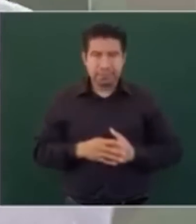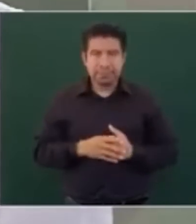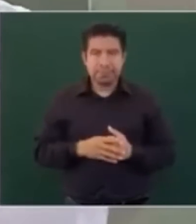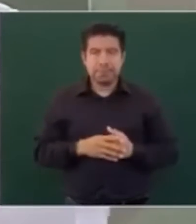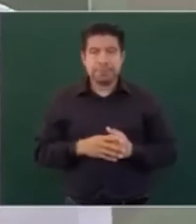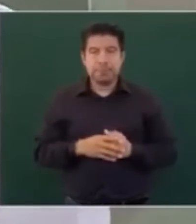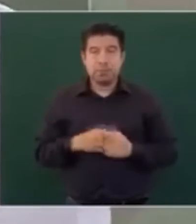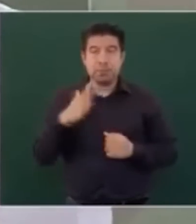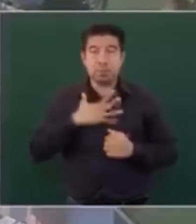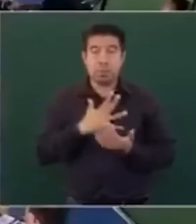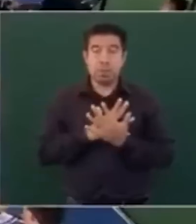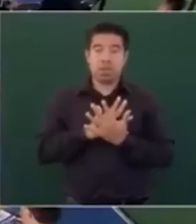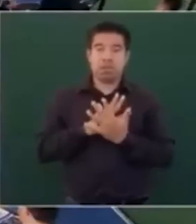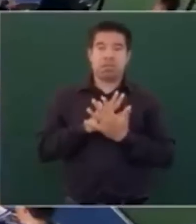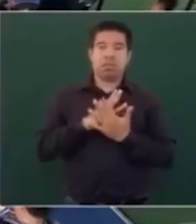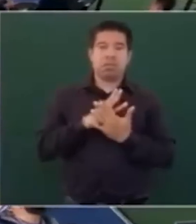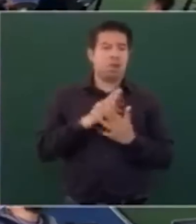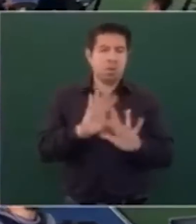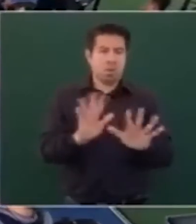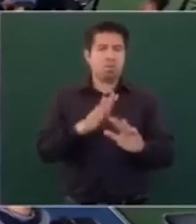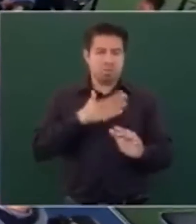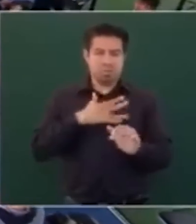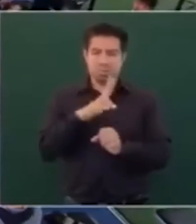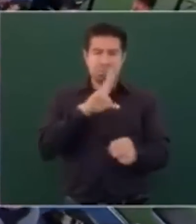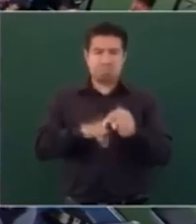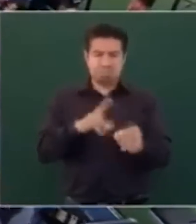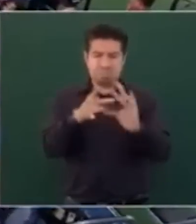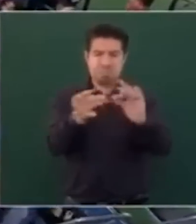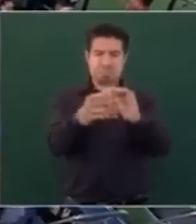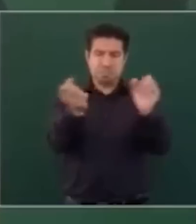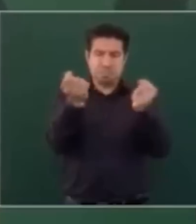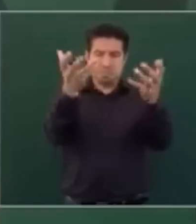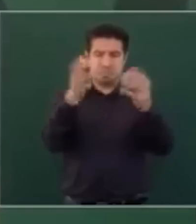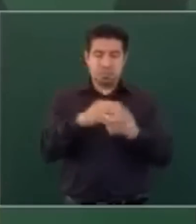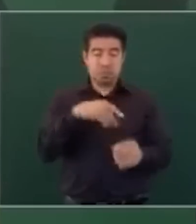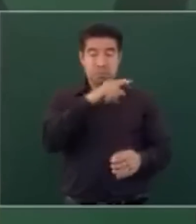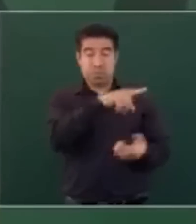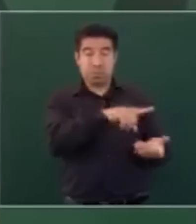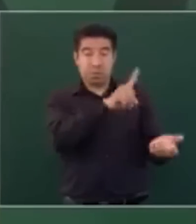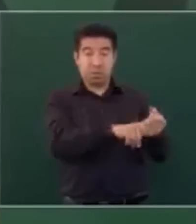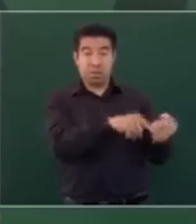no exagero, la mayoría de ellos en lo íntimo